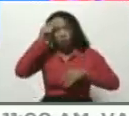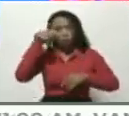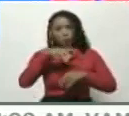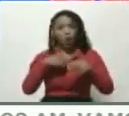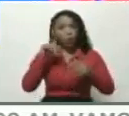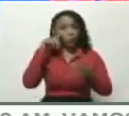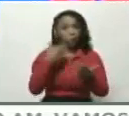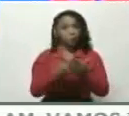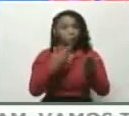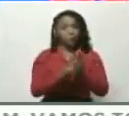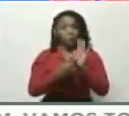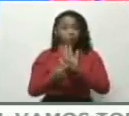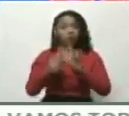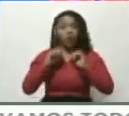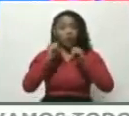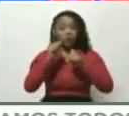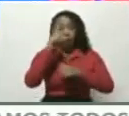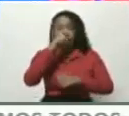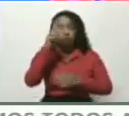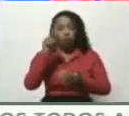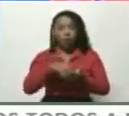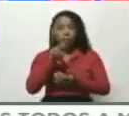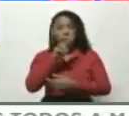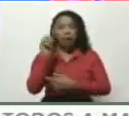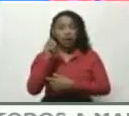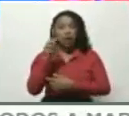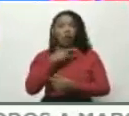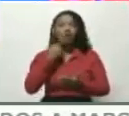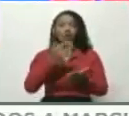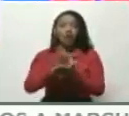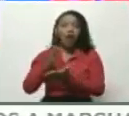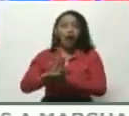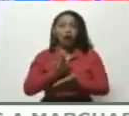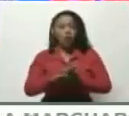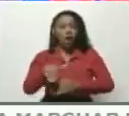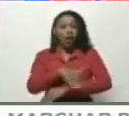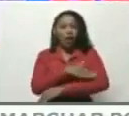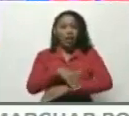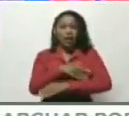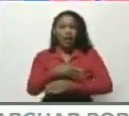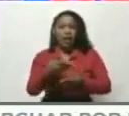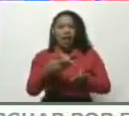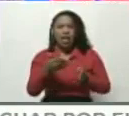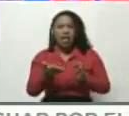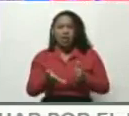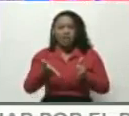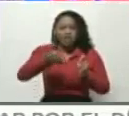vimos al inicio, en el año 2020, los muertos en las calles, fosas comunes.